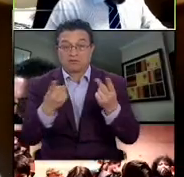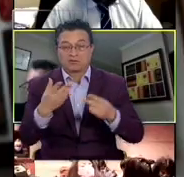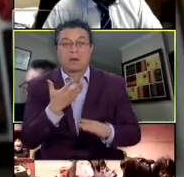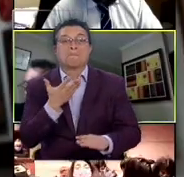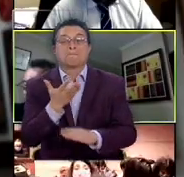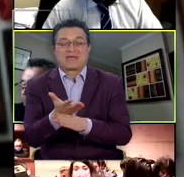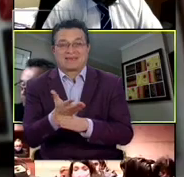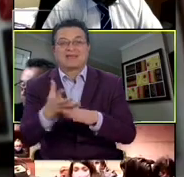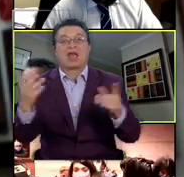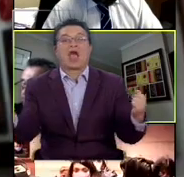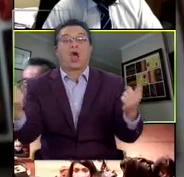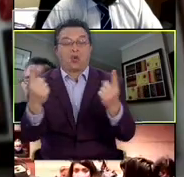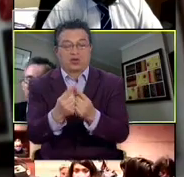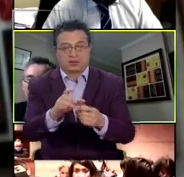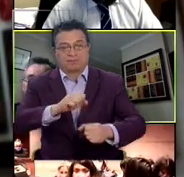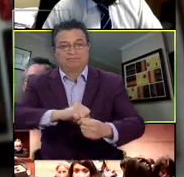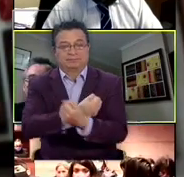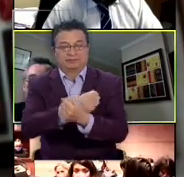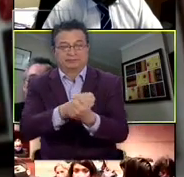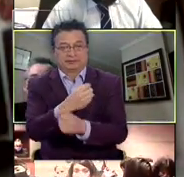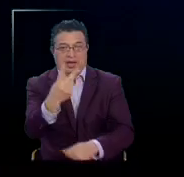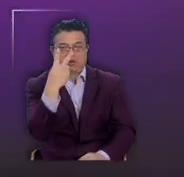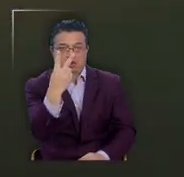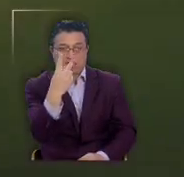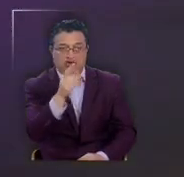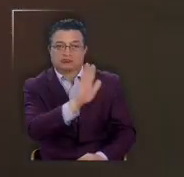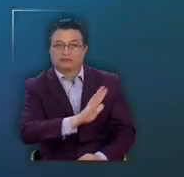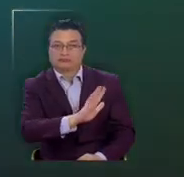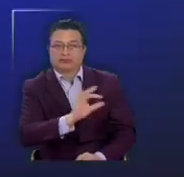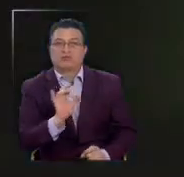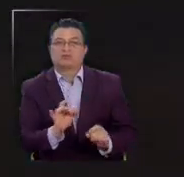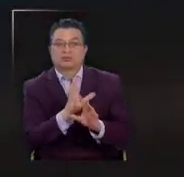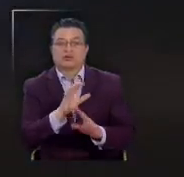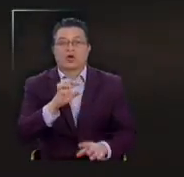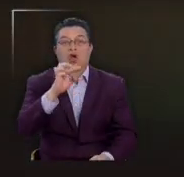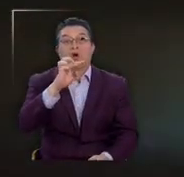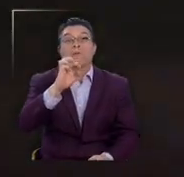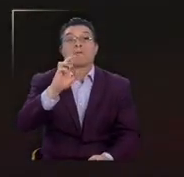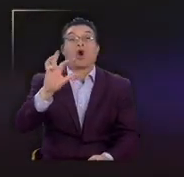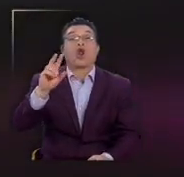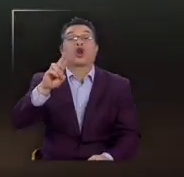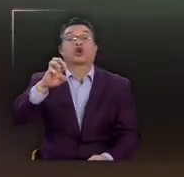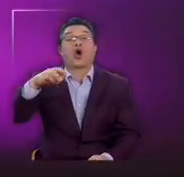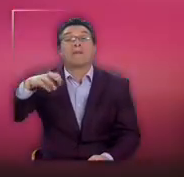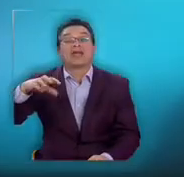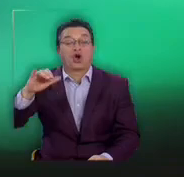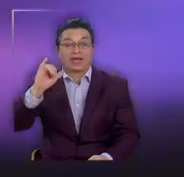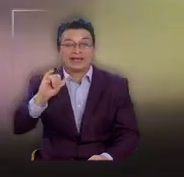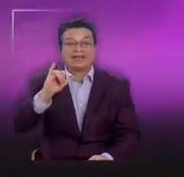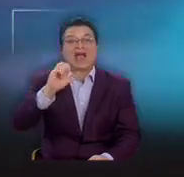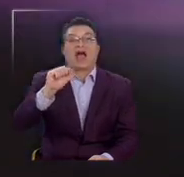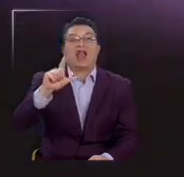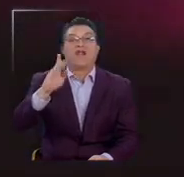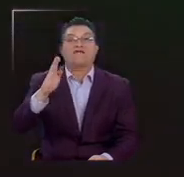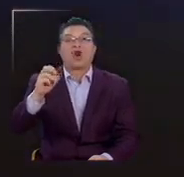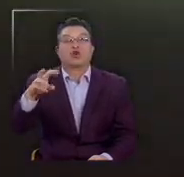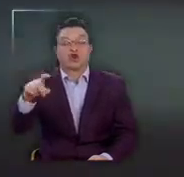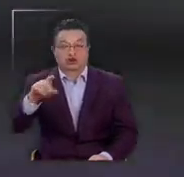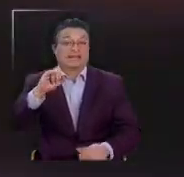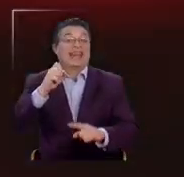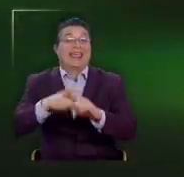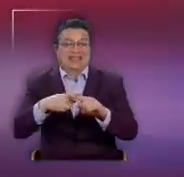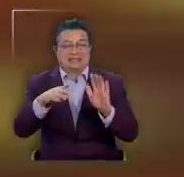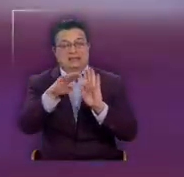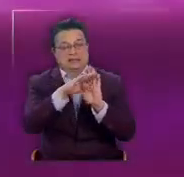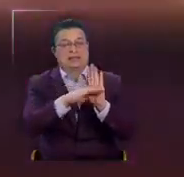en la audiencia de formalización la prisión preventiva para dos imputados, Paul Romero Arce y Roberto Albornoz, por tener condenas